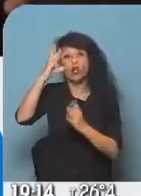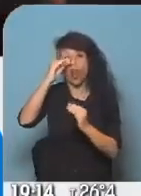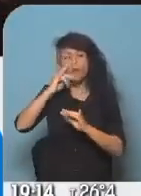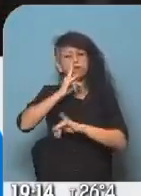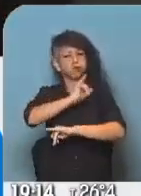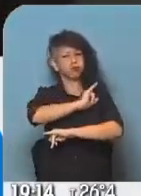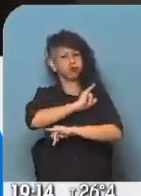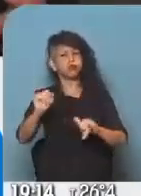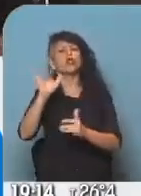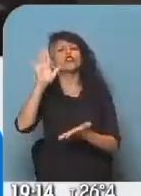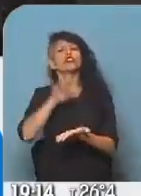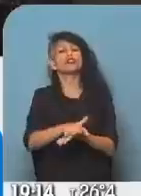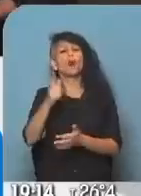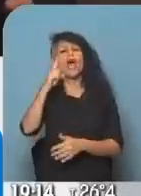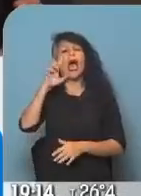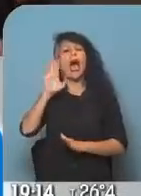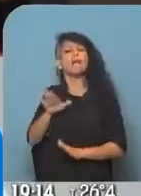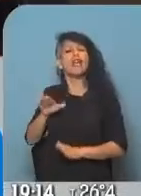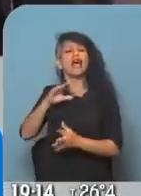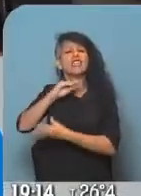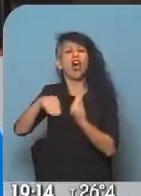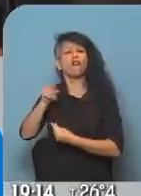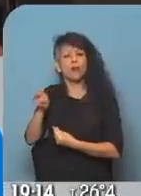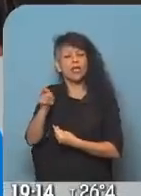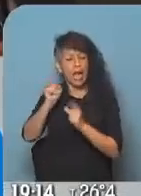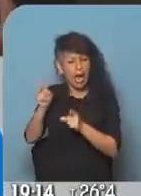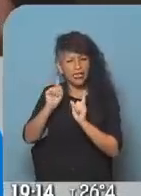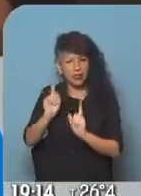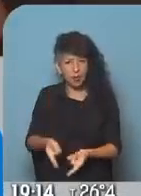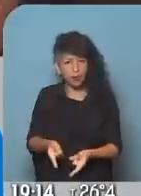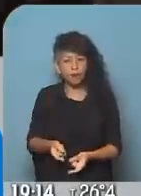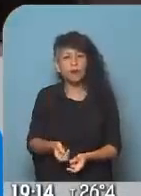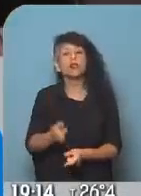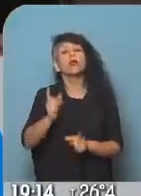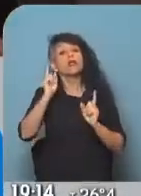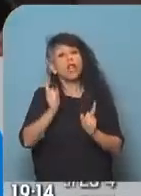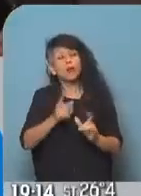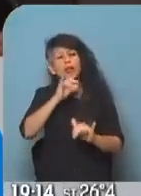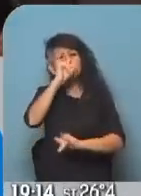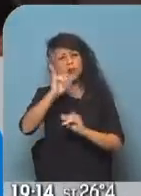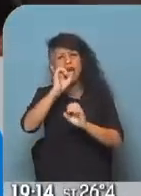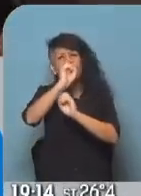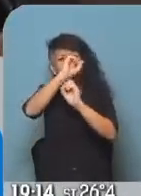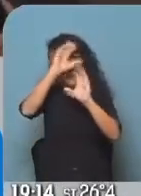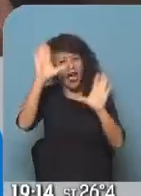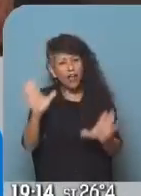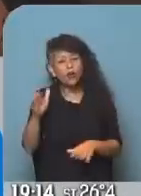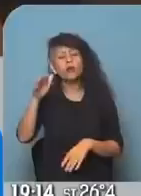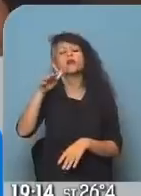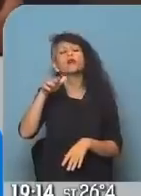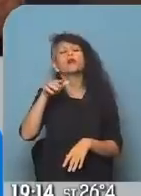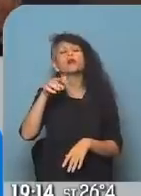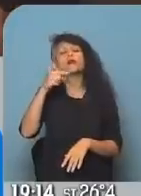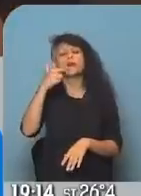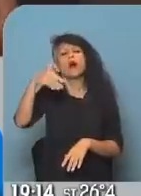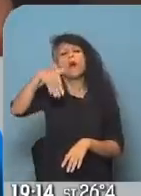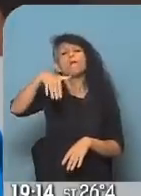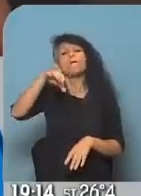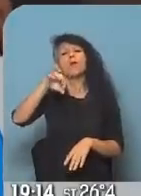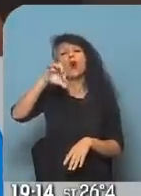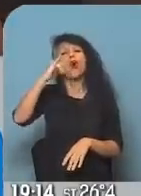su familia. También va a aclarar sobre esta resolución de rechazar el pedido del fiscal Escalera para detener a